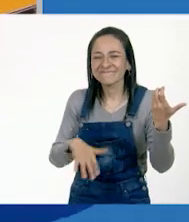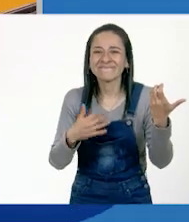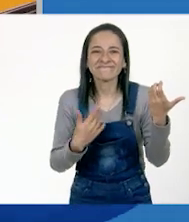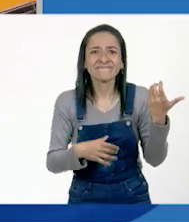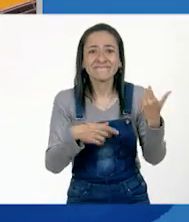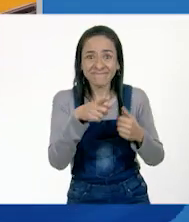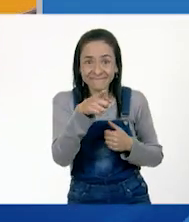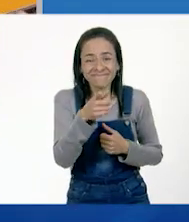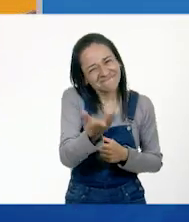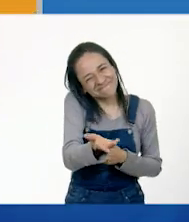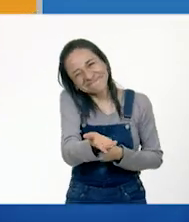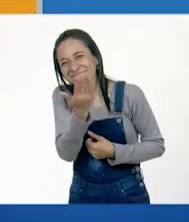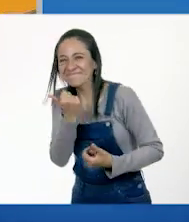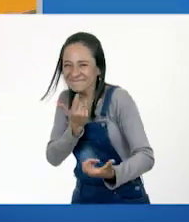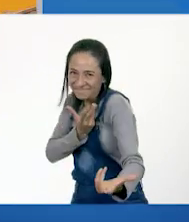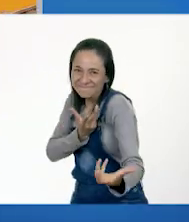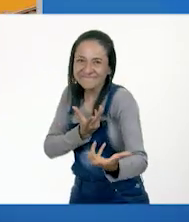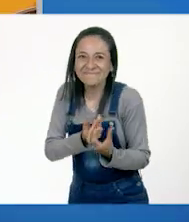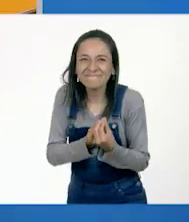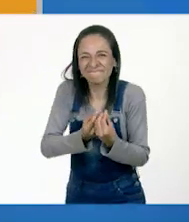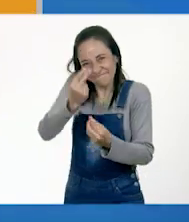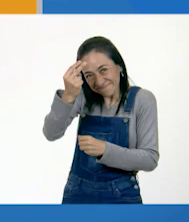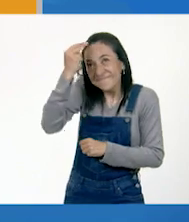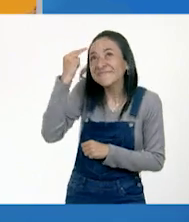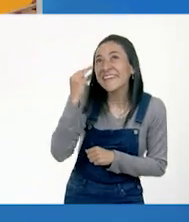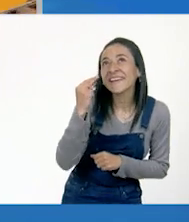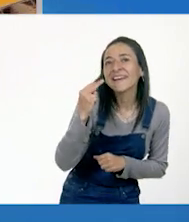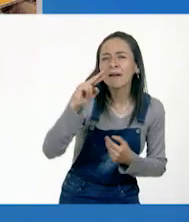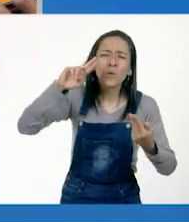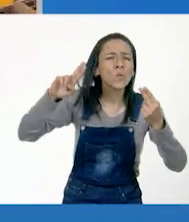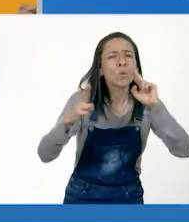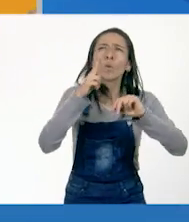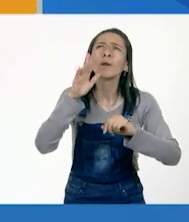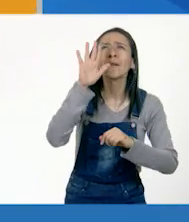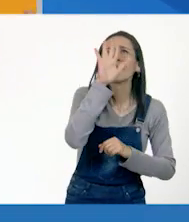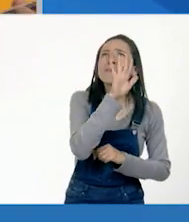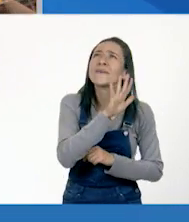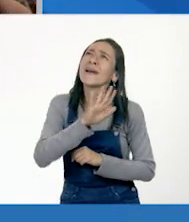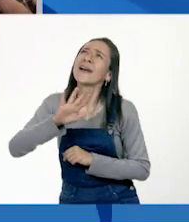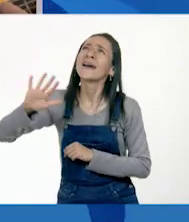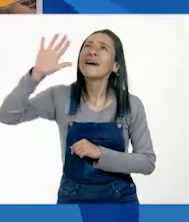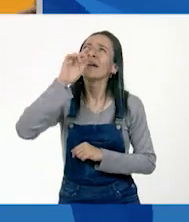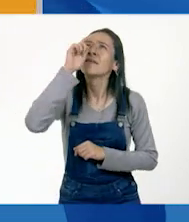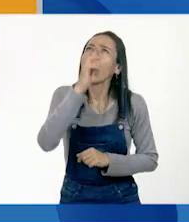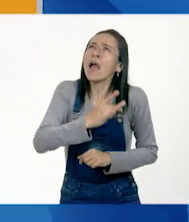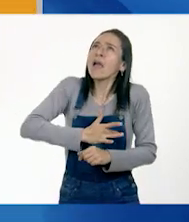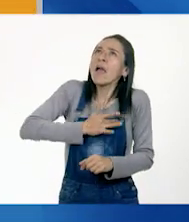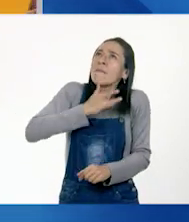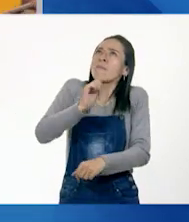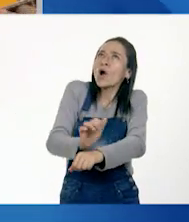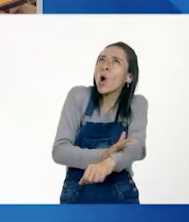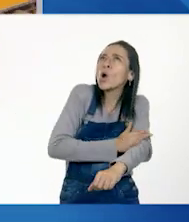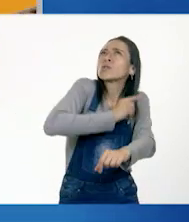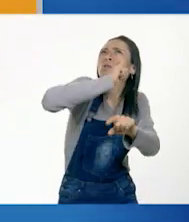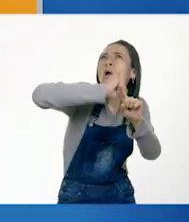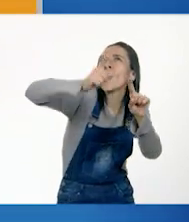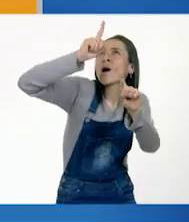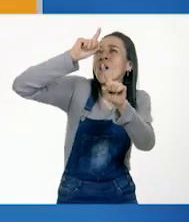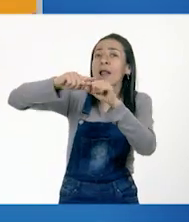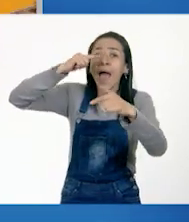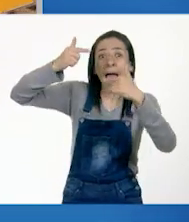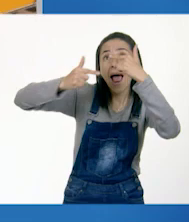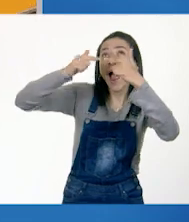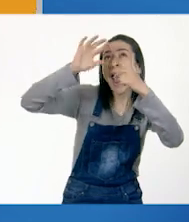Ven conmigo, vamos a viajar por el universo de emociones. Entre las galaxias